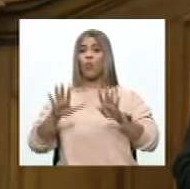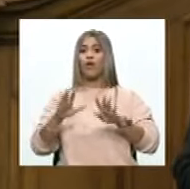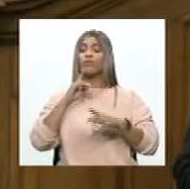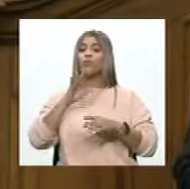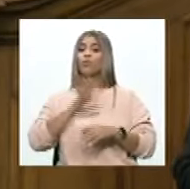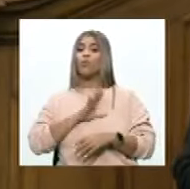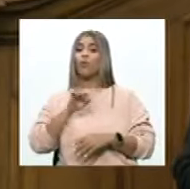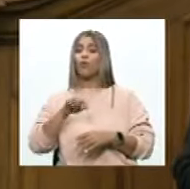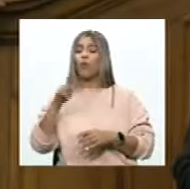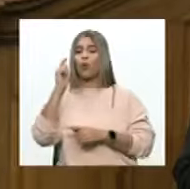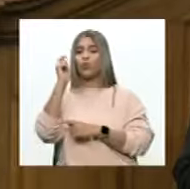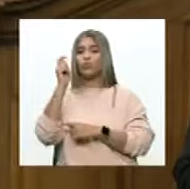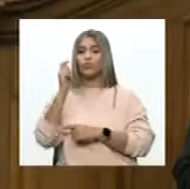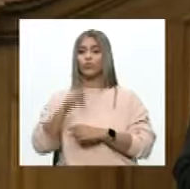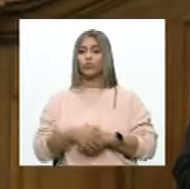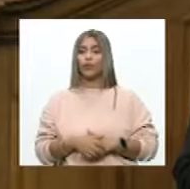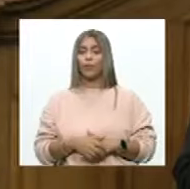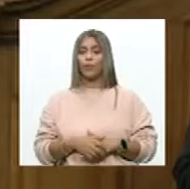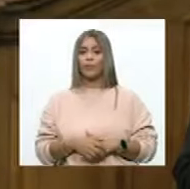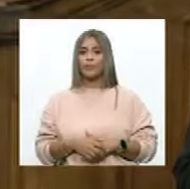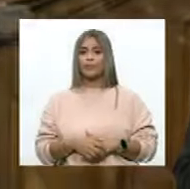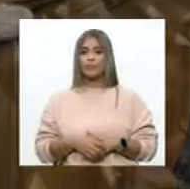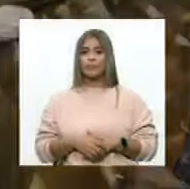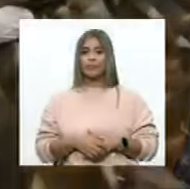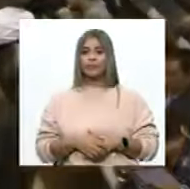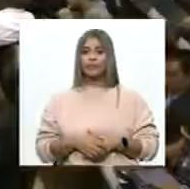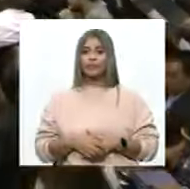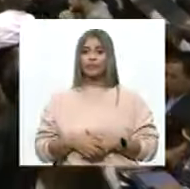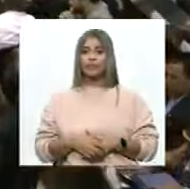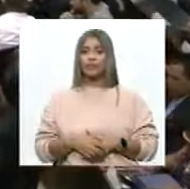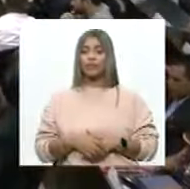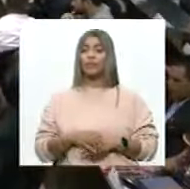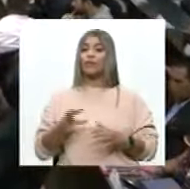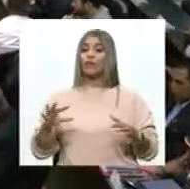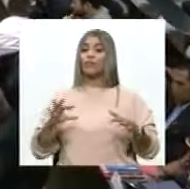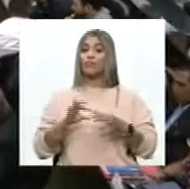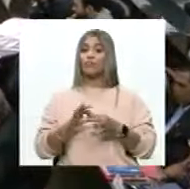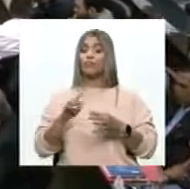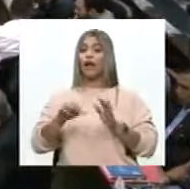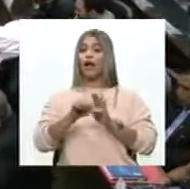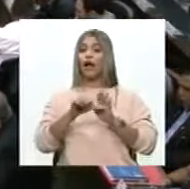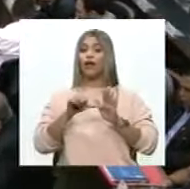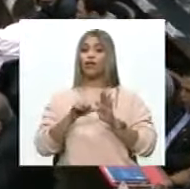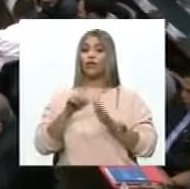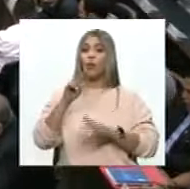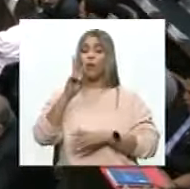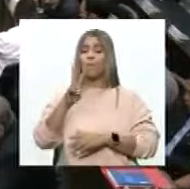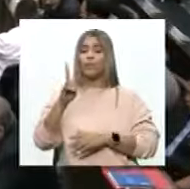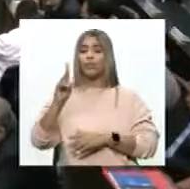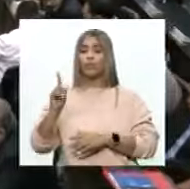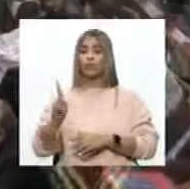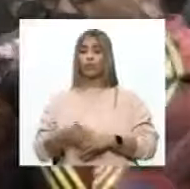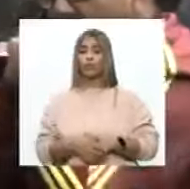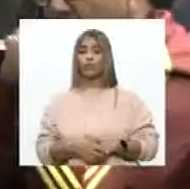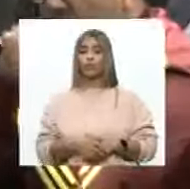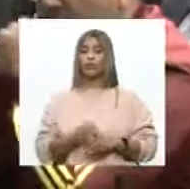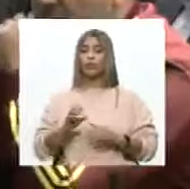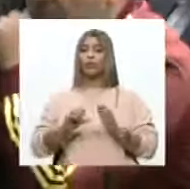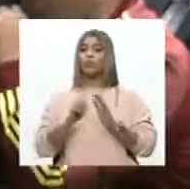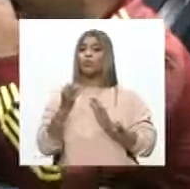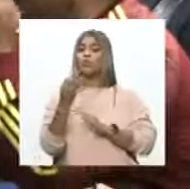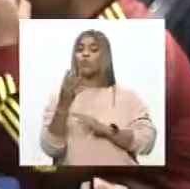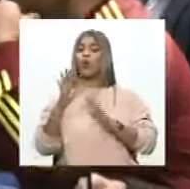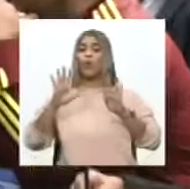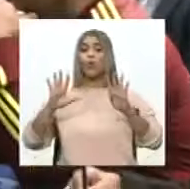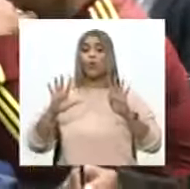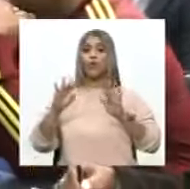la Constitución de la República Bolivariana de Venezuela, en concordancia con el artículo 21, numeral 9 del